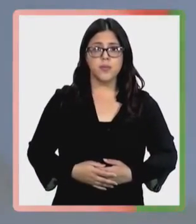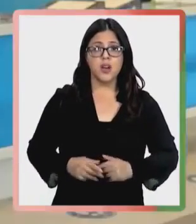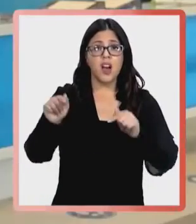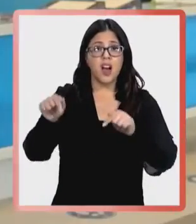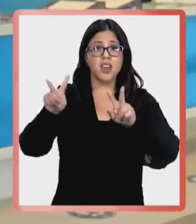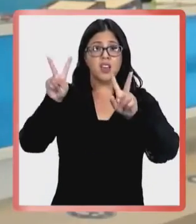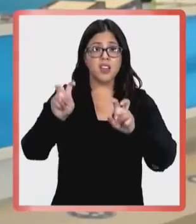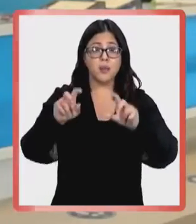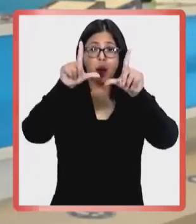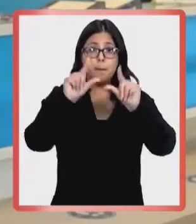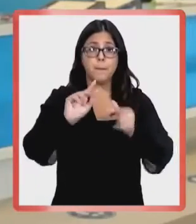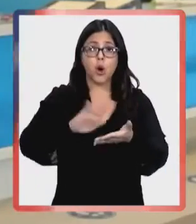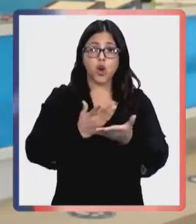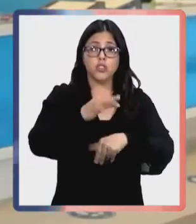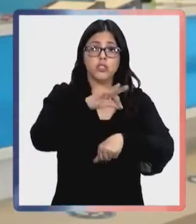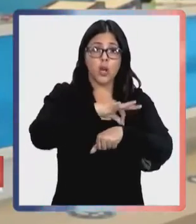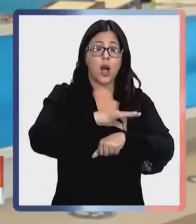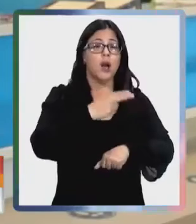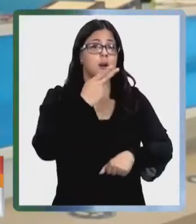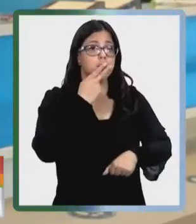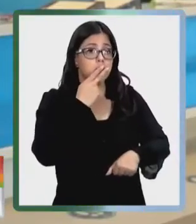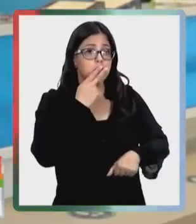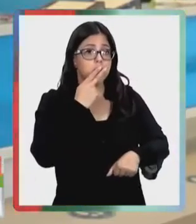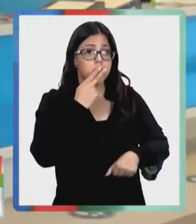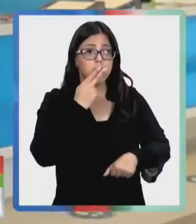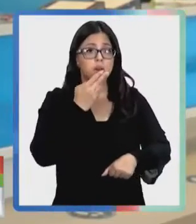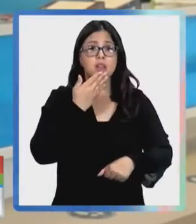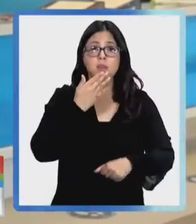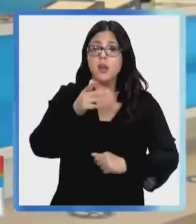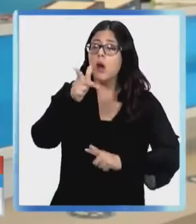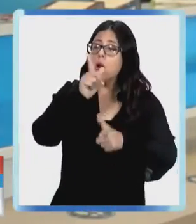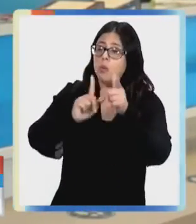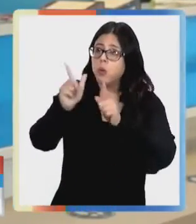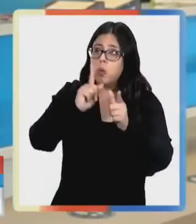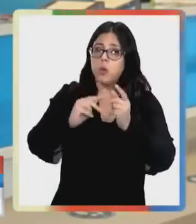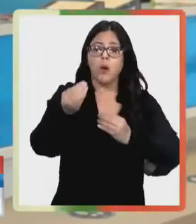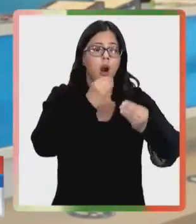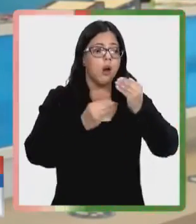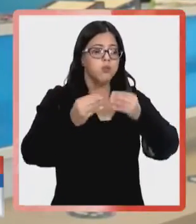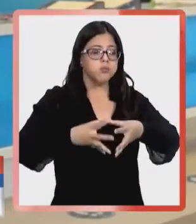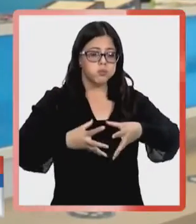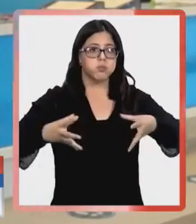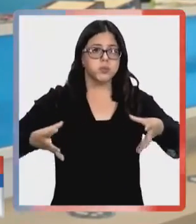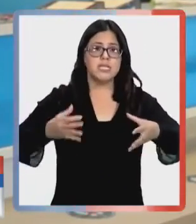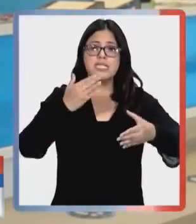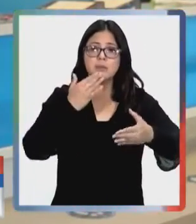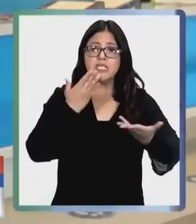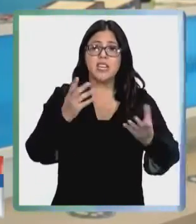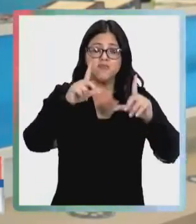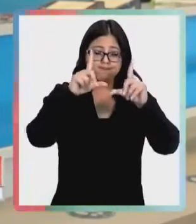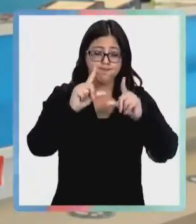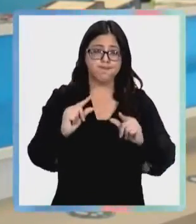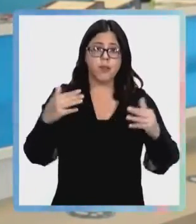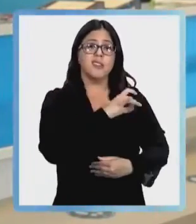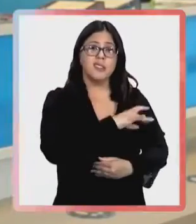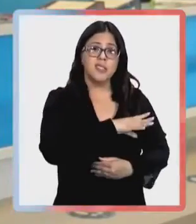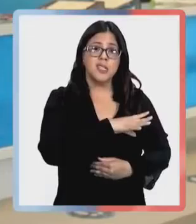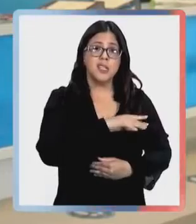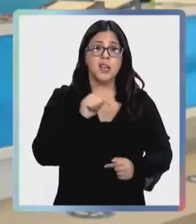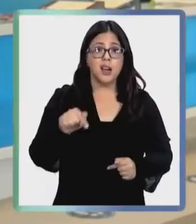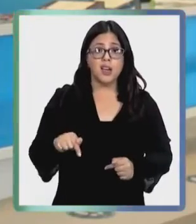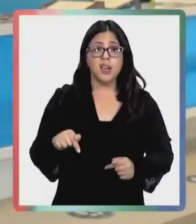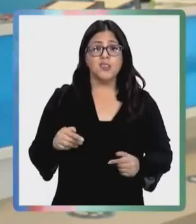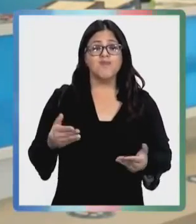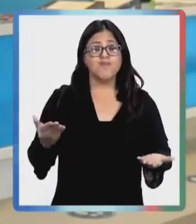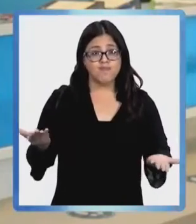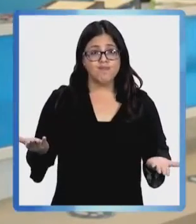Dentro de los hábitos poco saludables está el tabaquismo, el consumo nocivo de alcohol, la alimentación poco saludable y la inactividad física. En Chile